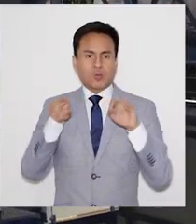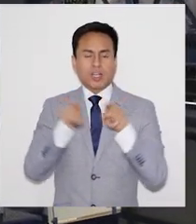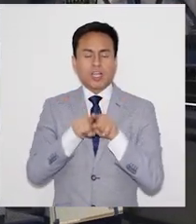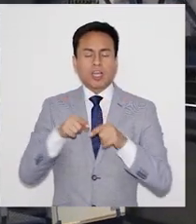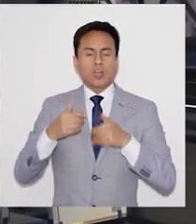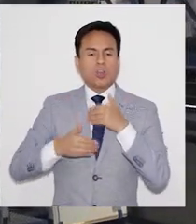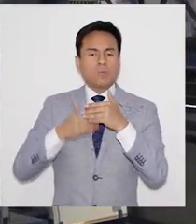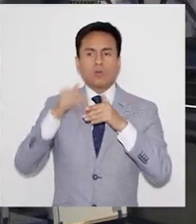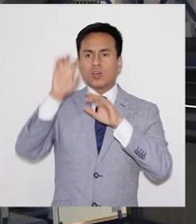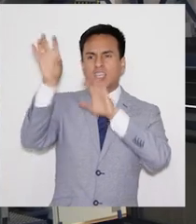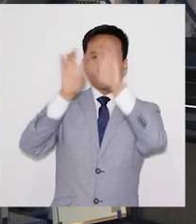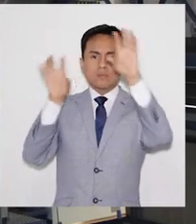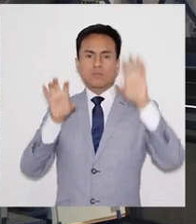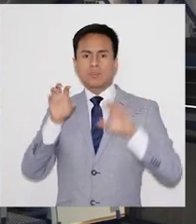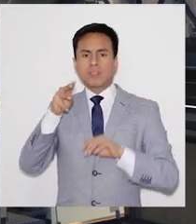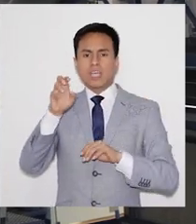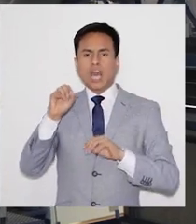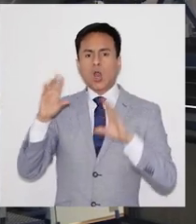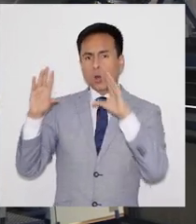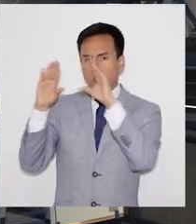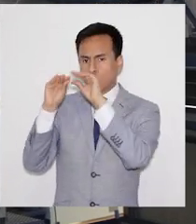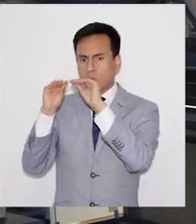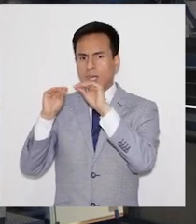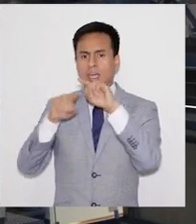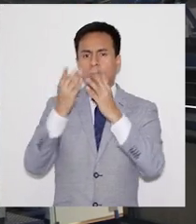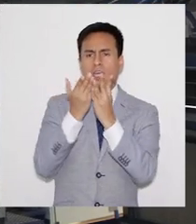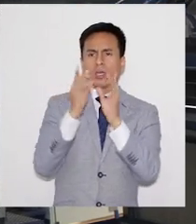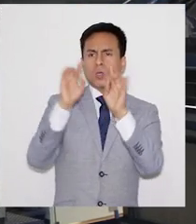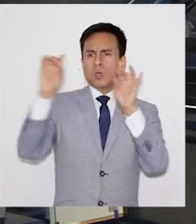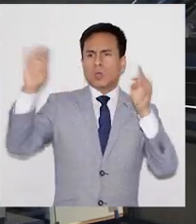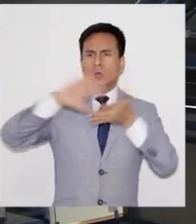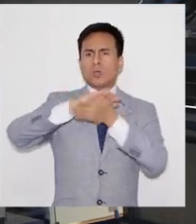sobre cómo se distribuye la materia oscura en el universo.